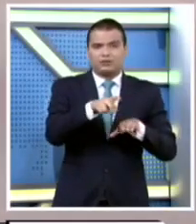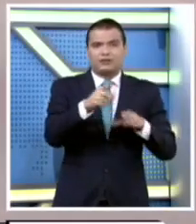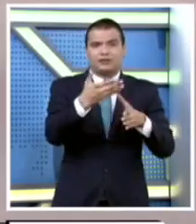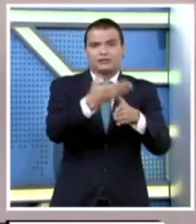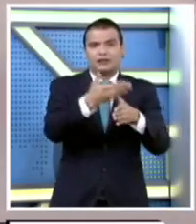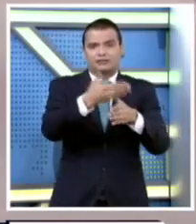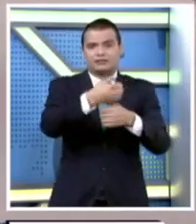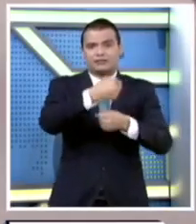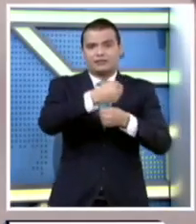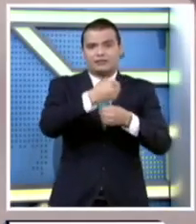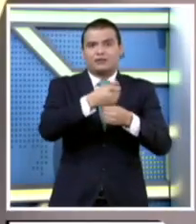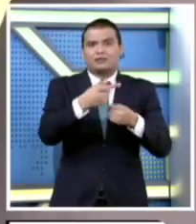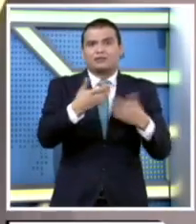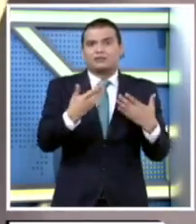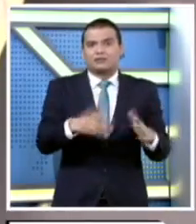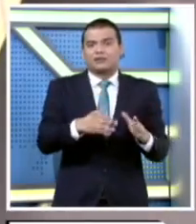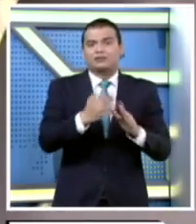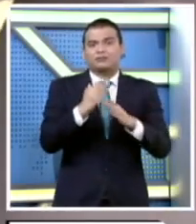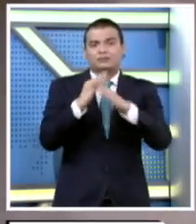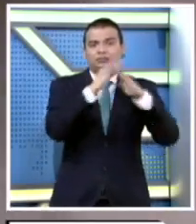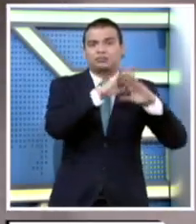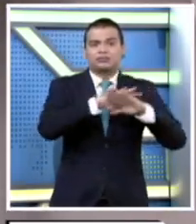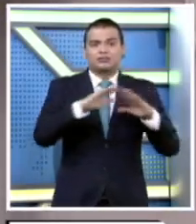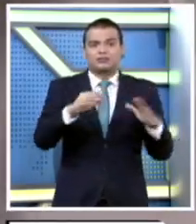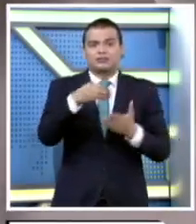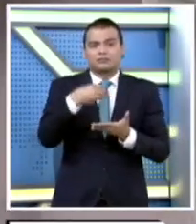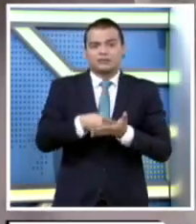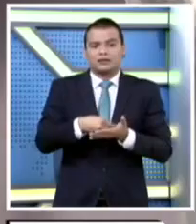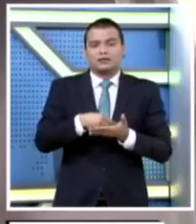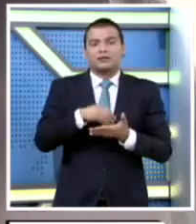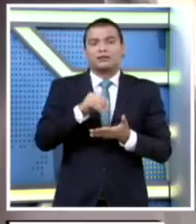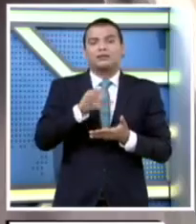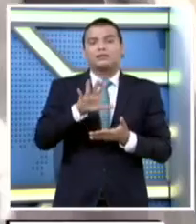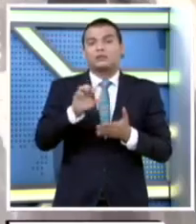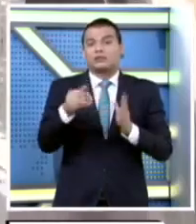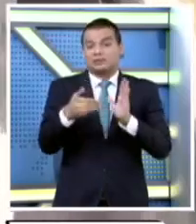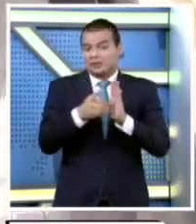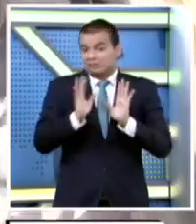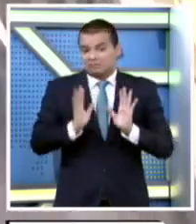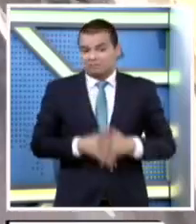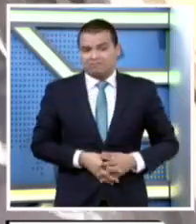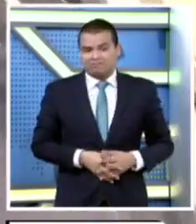El valor de esta carpa es de 50.000 pesos y la instalación tarda cerca de una hora.